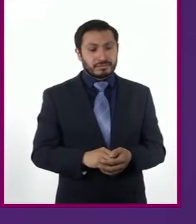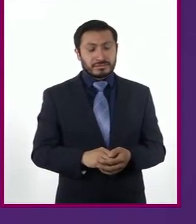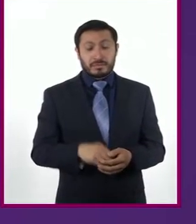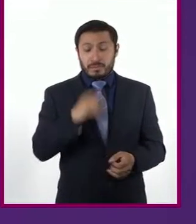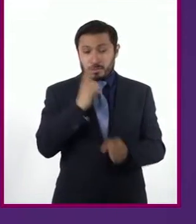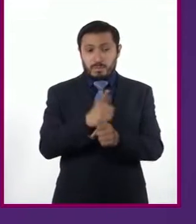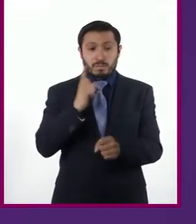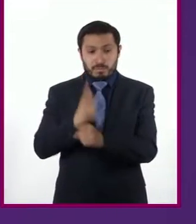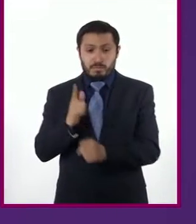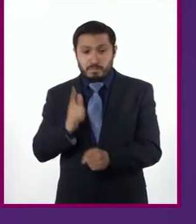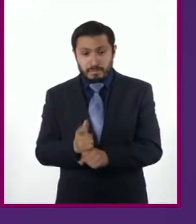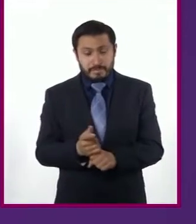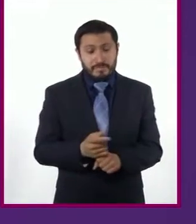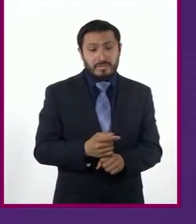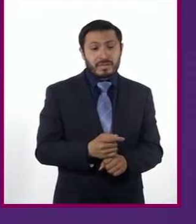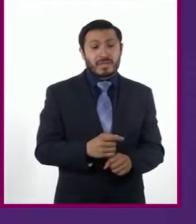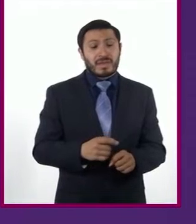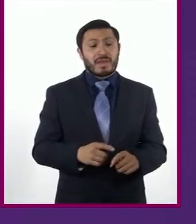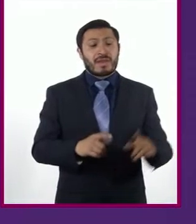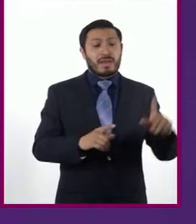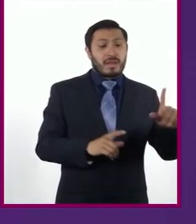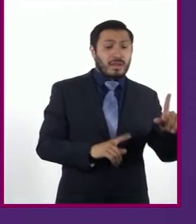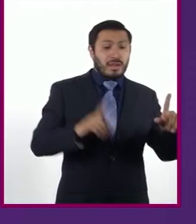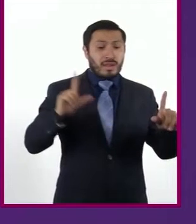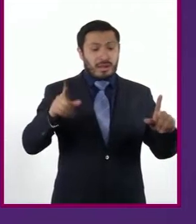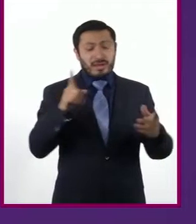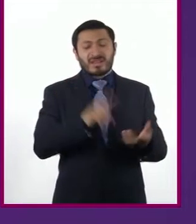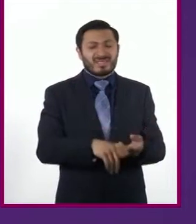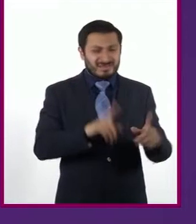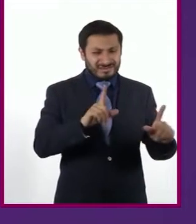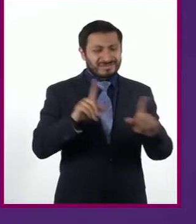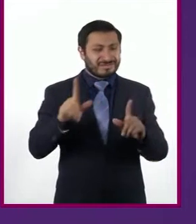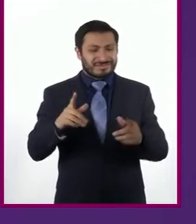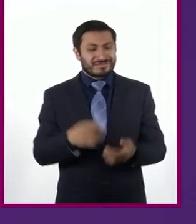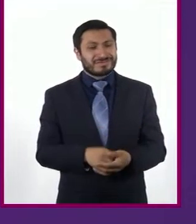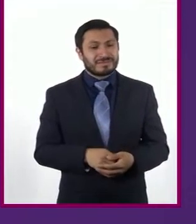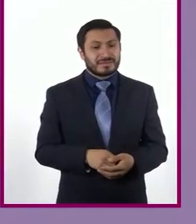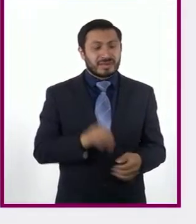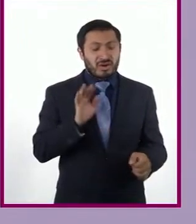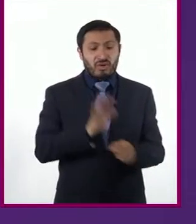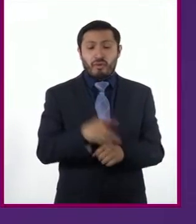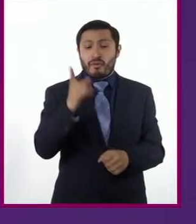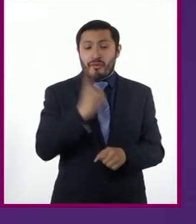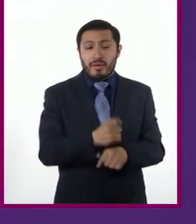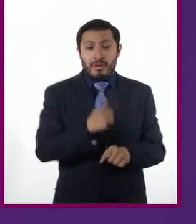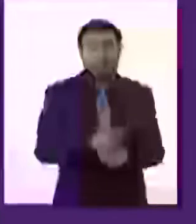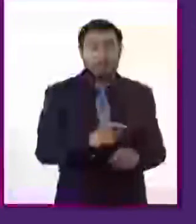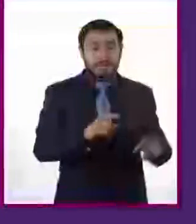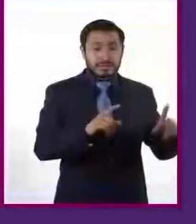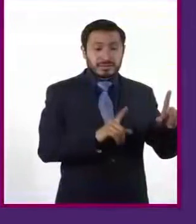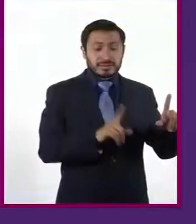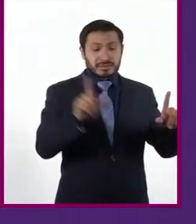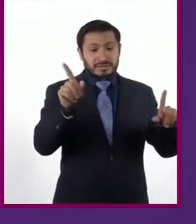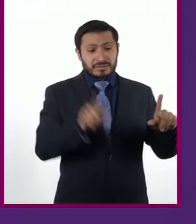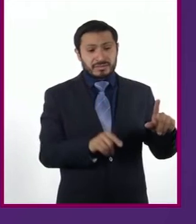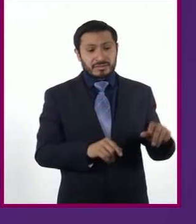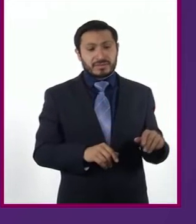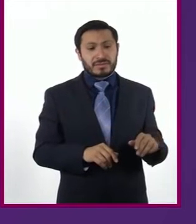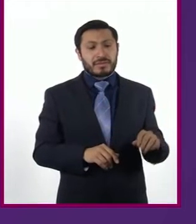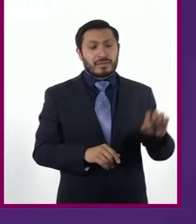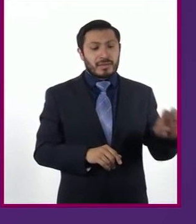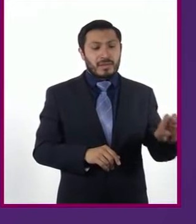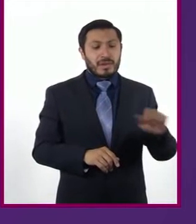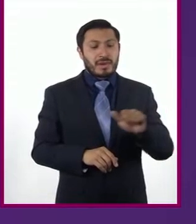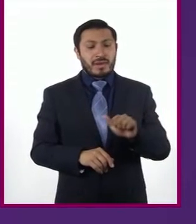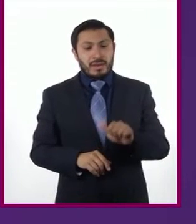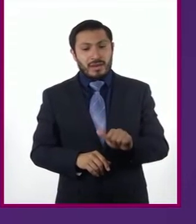¿Puedes identificar los dos cuadriláteros que también están en el diagrama? El primero es el formado por los vértices E,